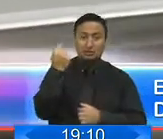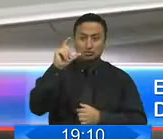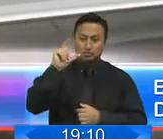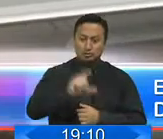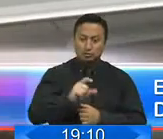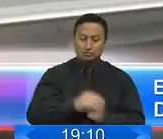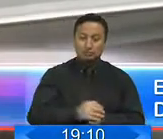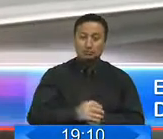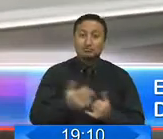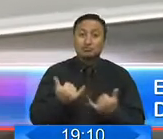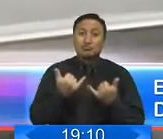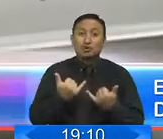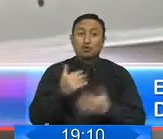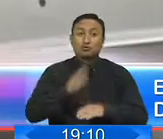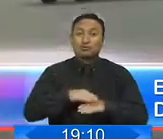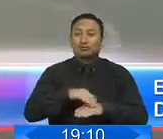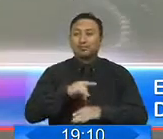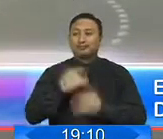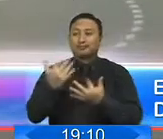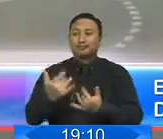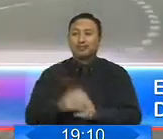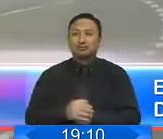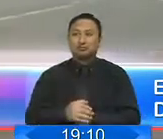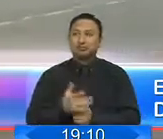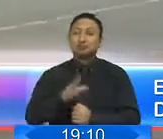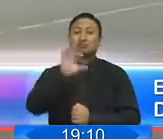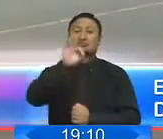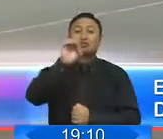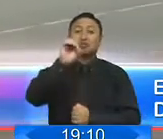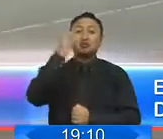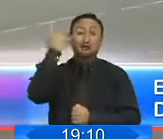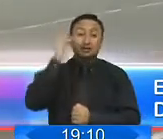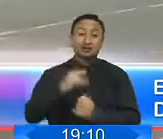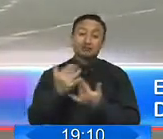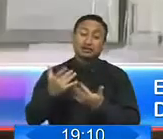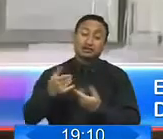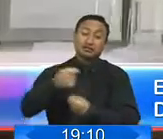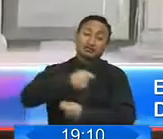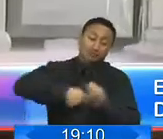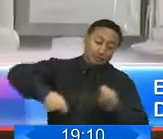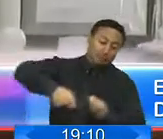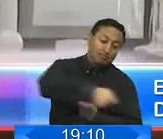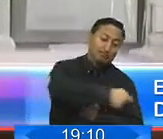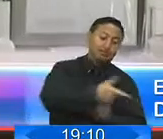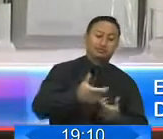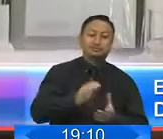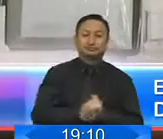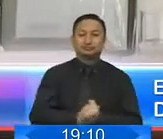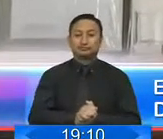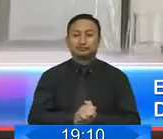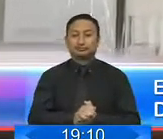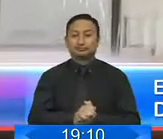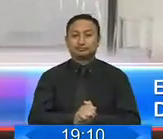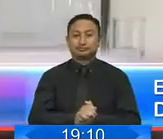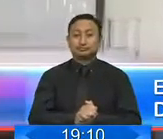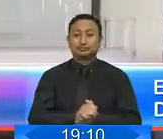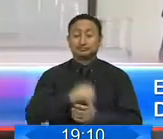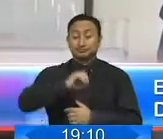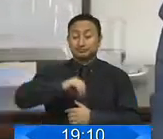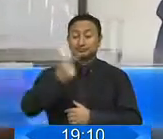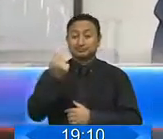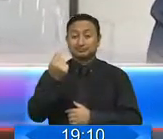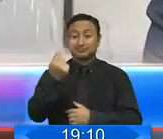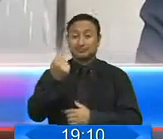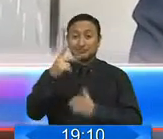pues actualmente debían esperar alrededor de 90 días para el efecto. Efectivamente, esta devolución inmediata,